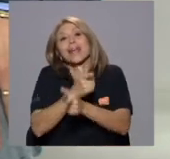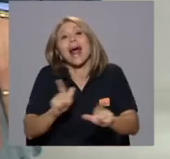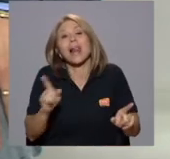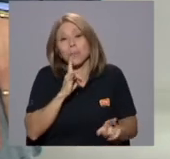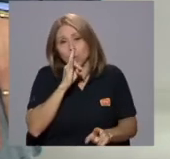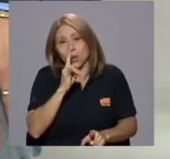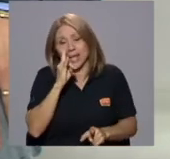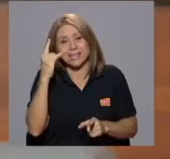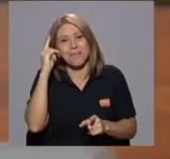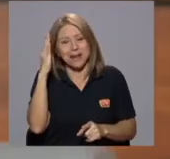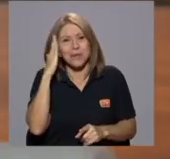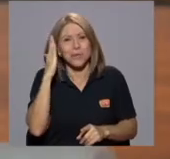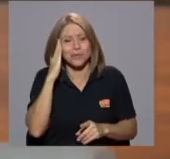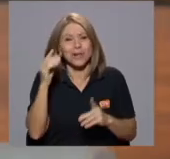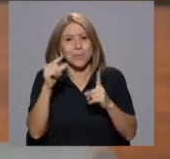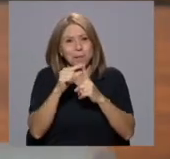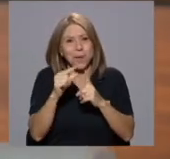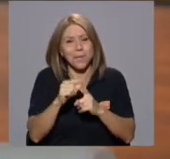en la terminología